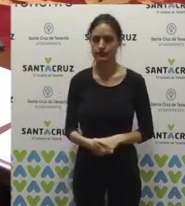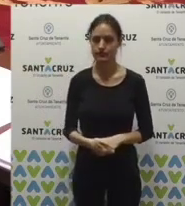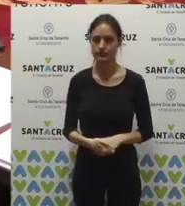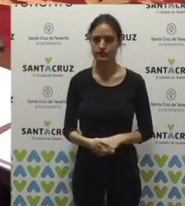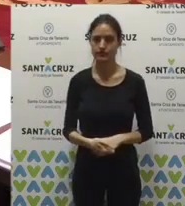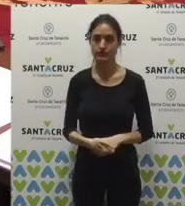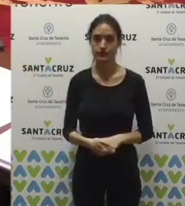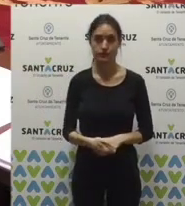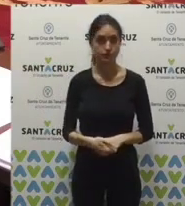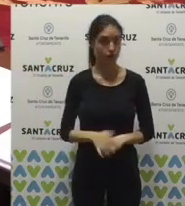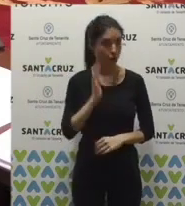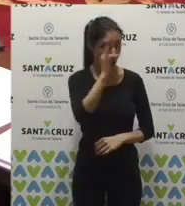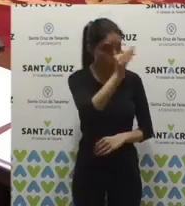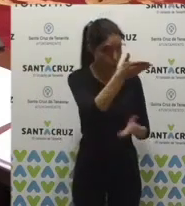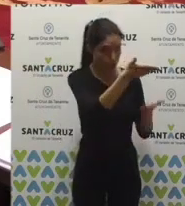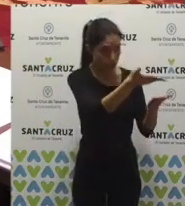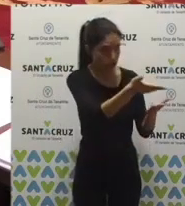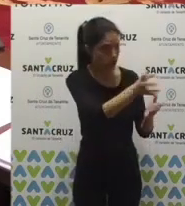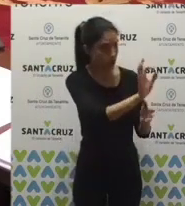usted